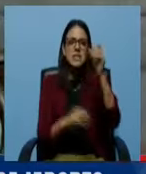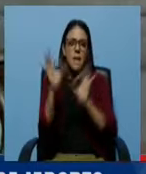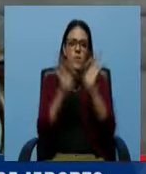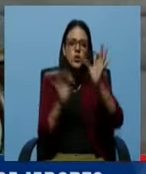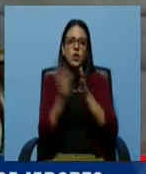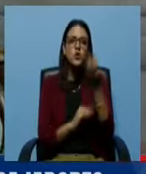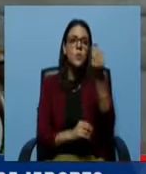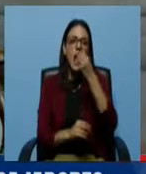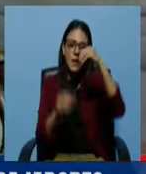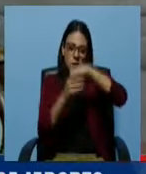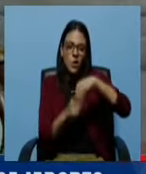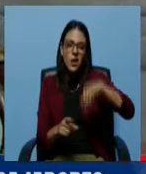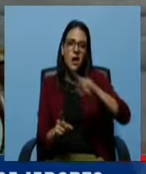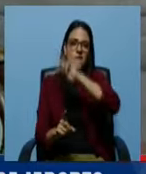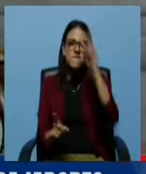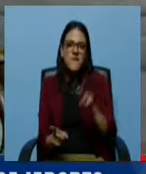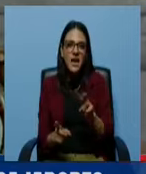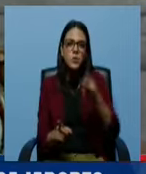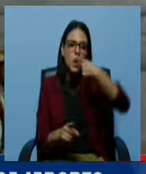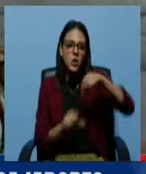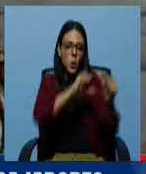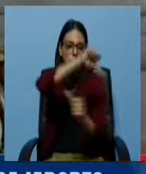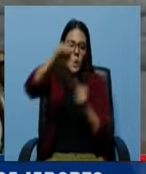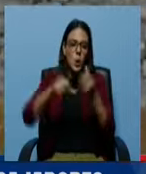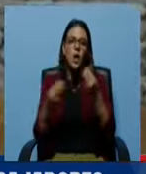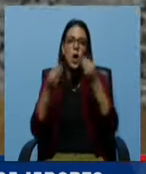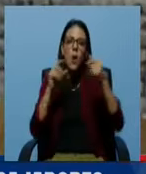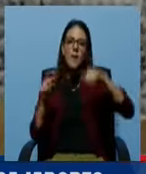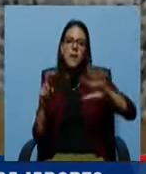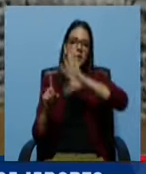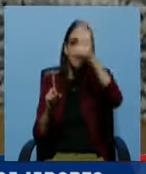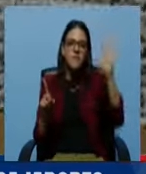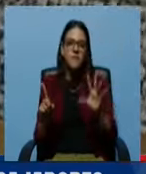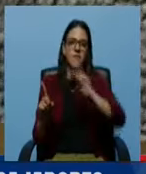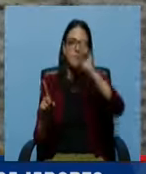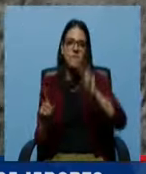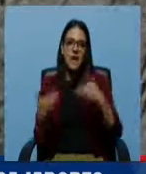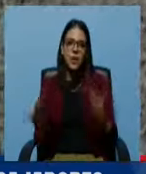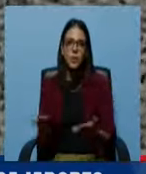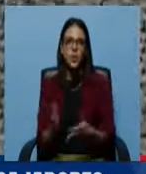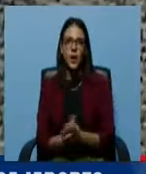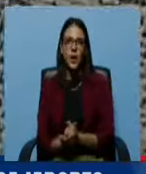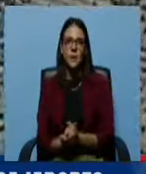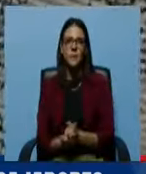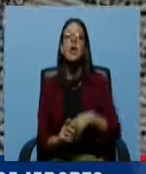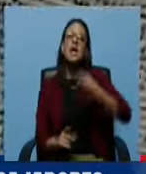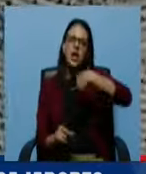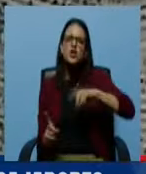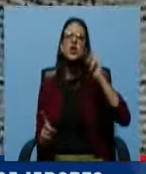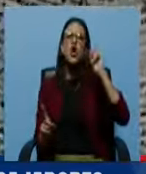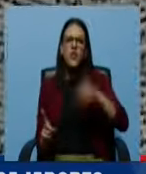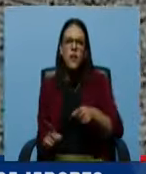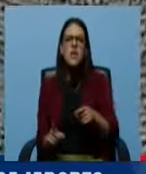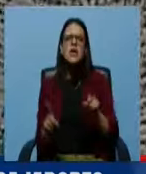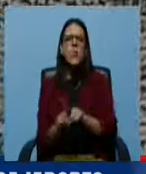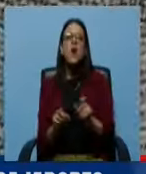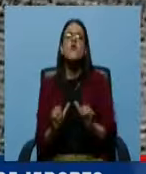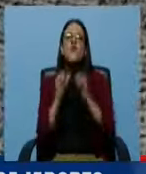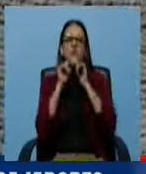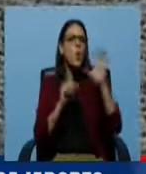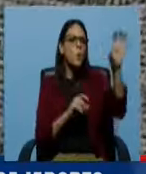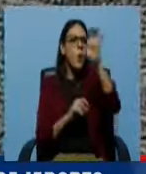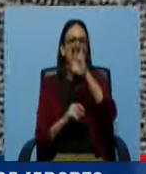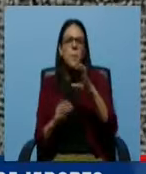alimentos que se van a la mesa de la gente, en la familia. y tenemos pleno abastecimiento de